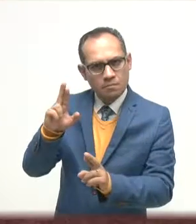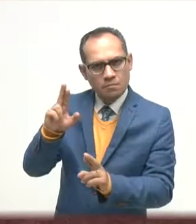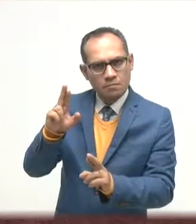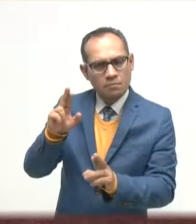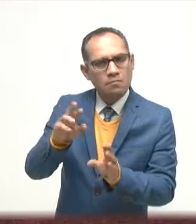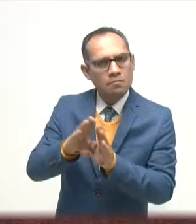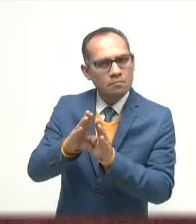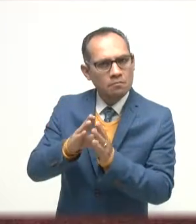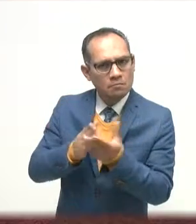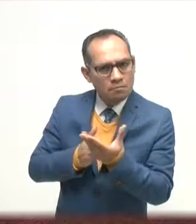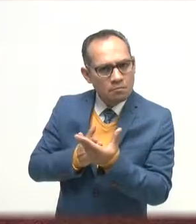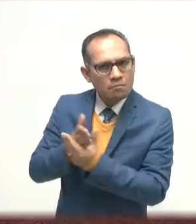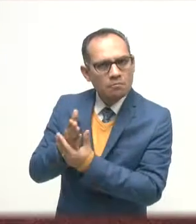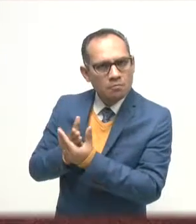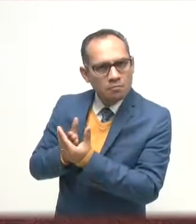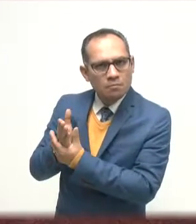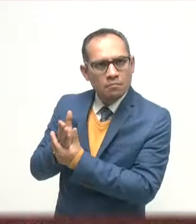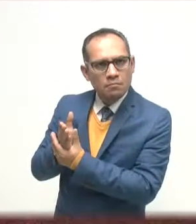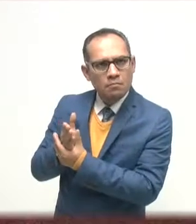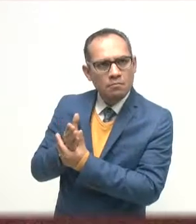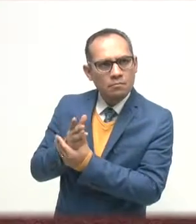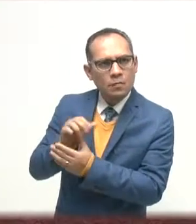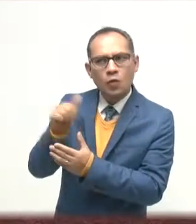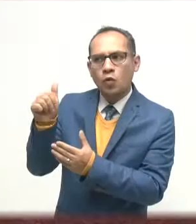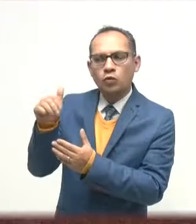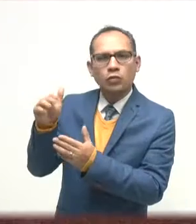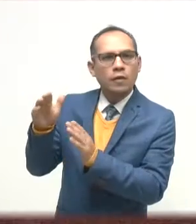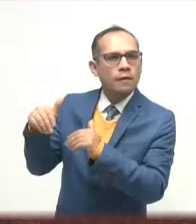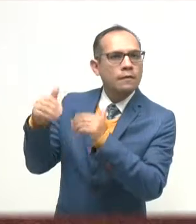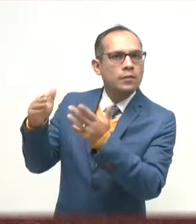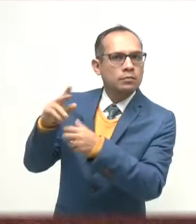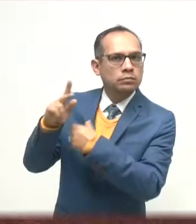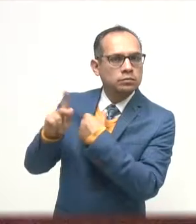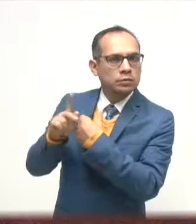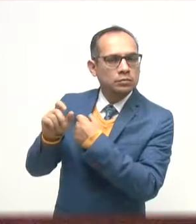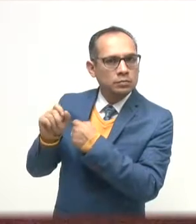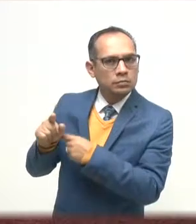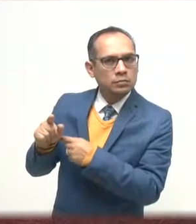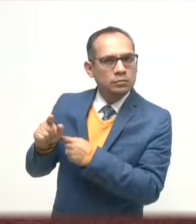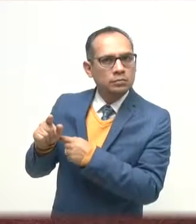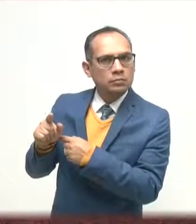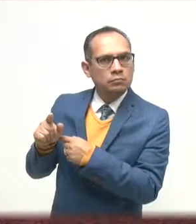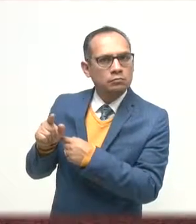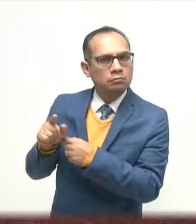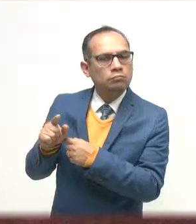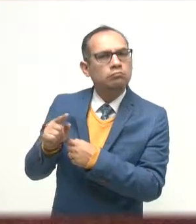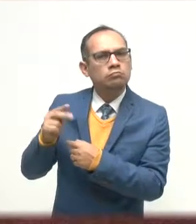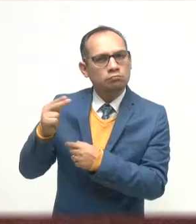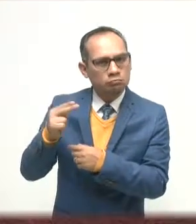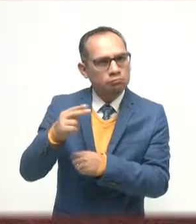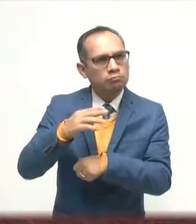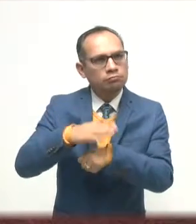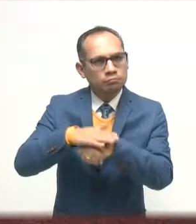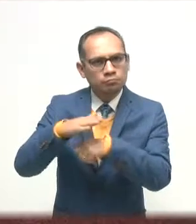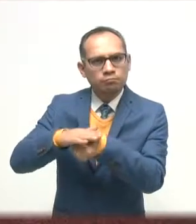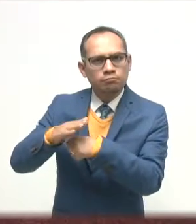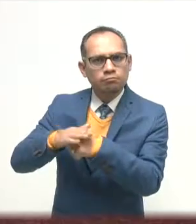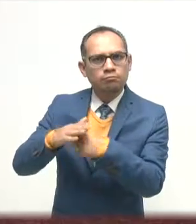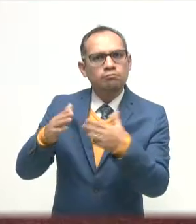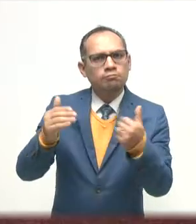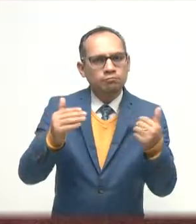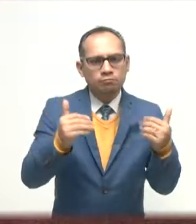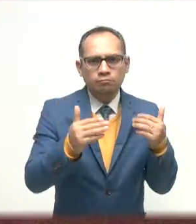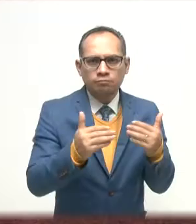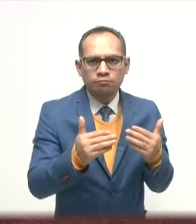asuntos internos de los estados estados y esa fue la llamada doctrina estrada de